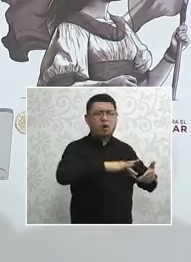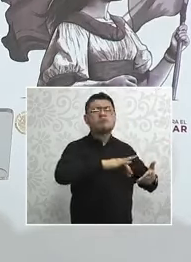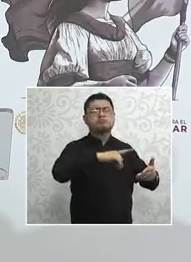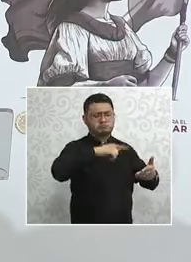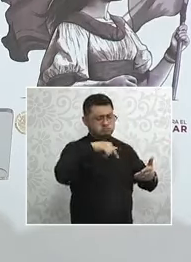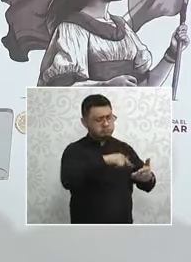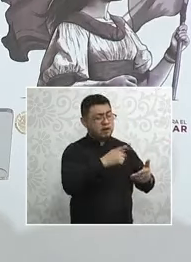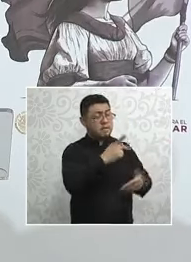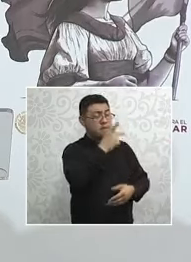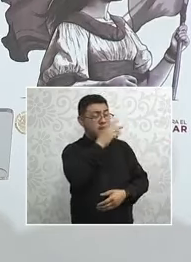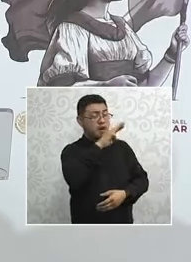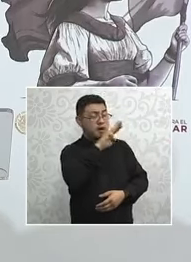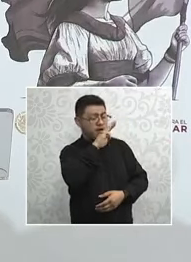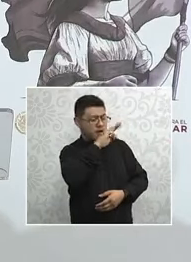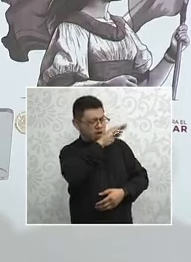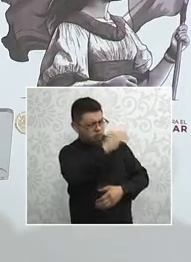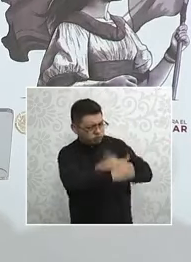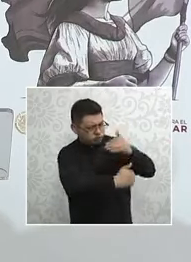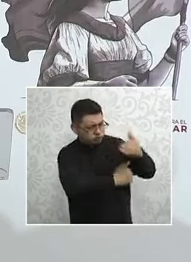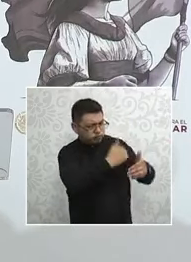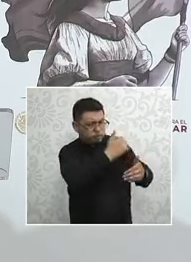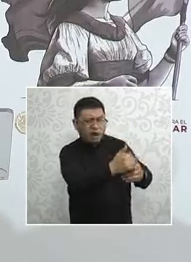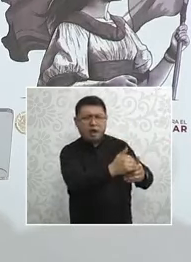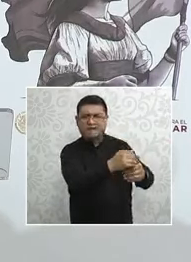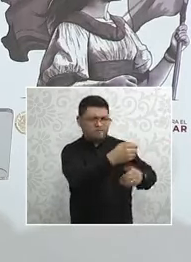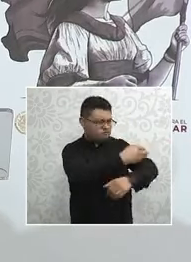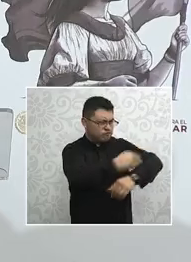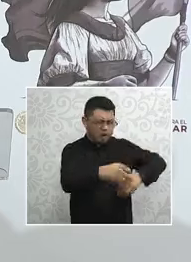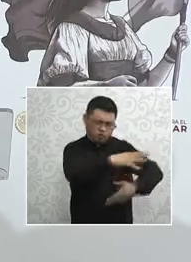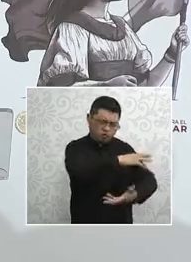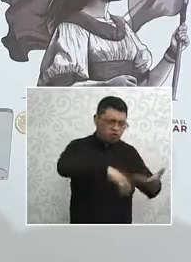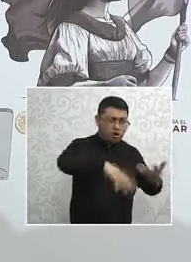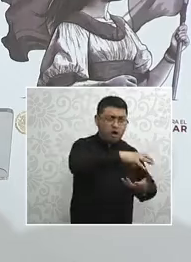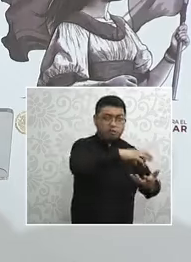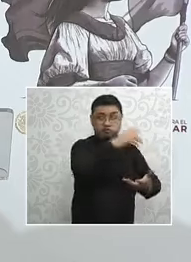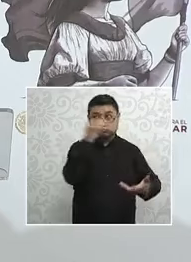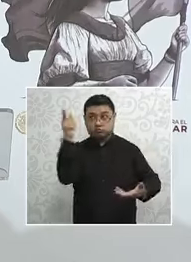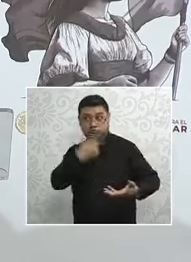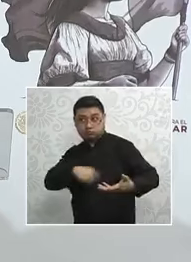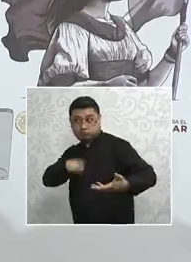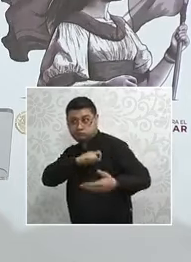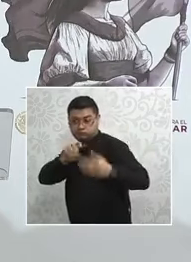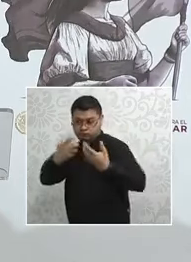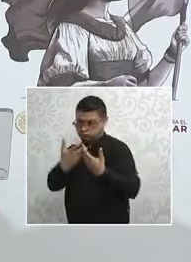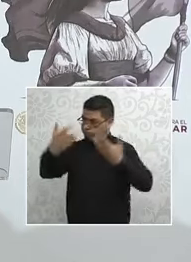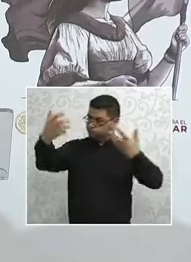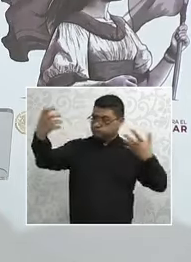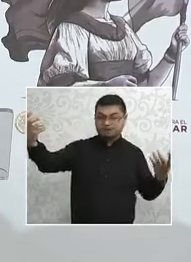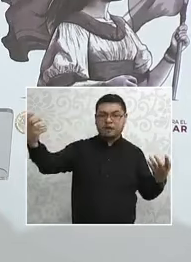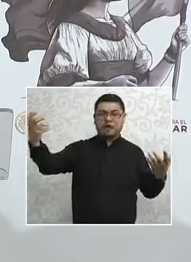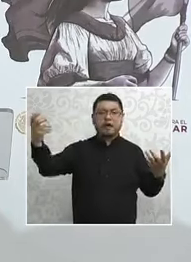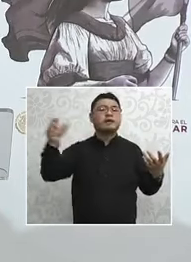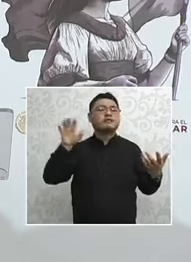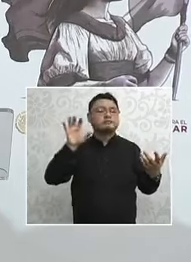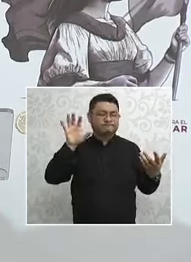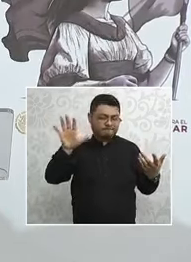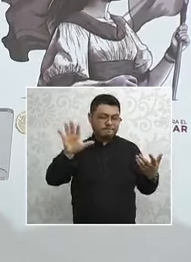padres y madres de la patria de la corona española este año fíjense